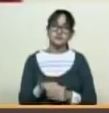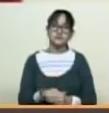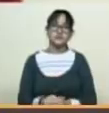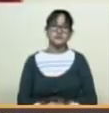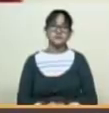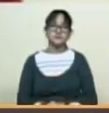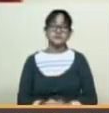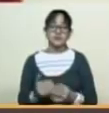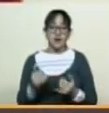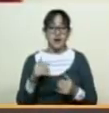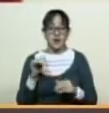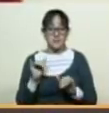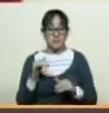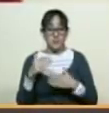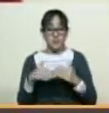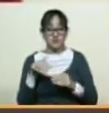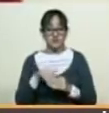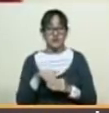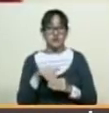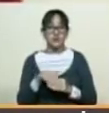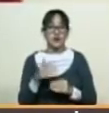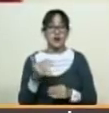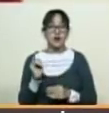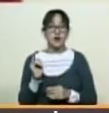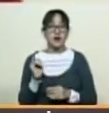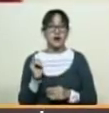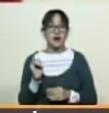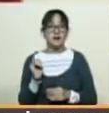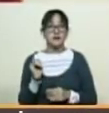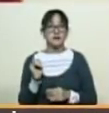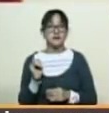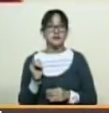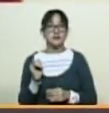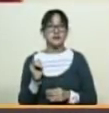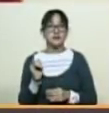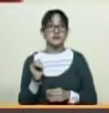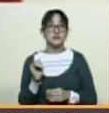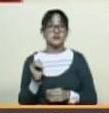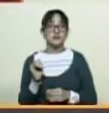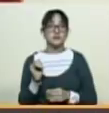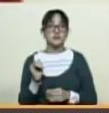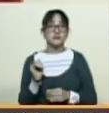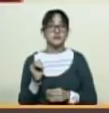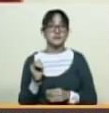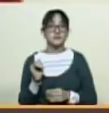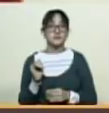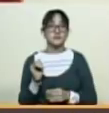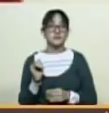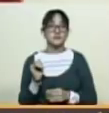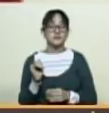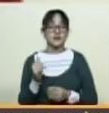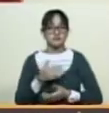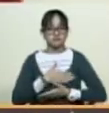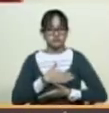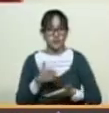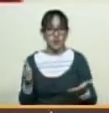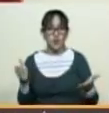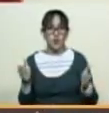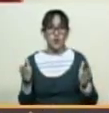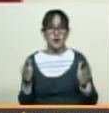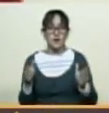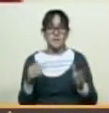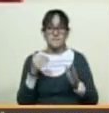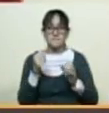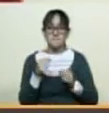para este proceso electoral tenemos lo que hemos llamado la ampliación de las